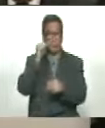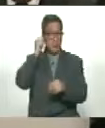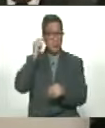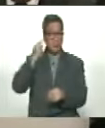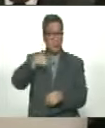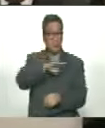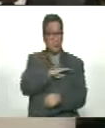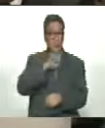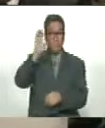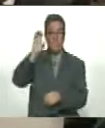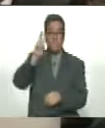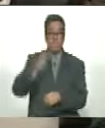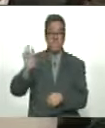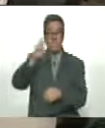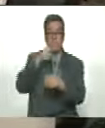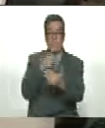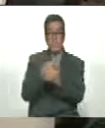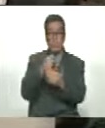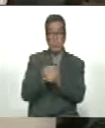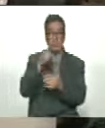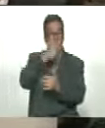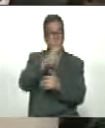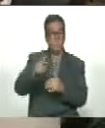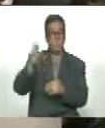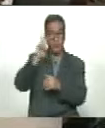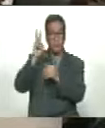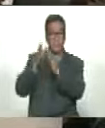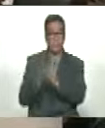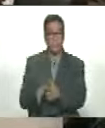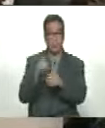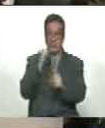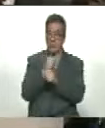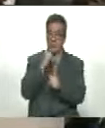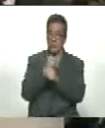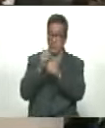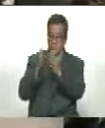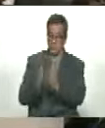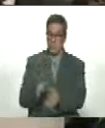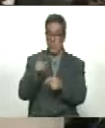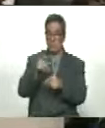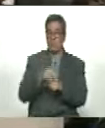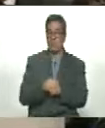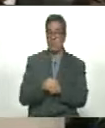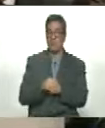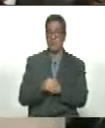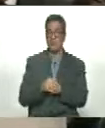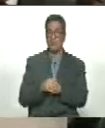nuestro país. El salario del pueblo venezolano, el pueblo trabajador.